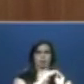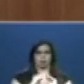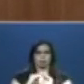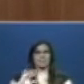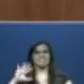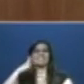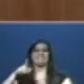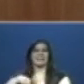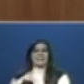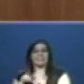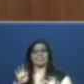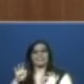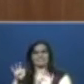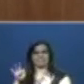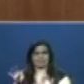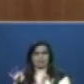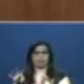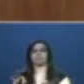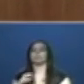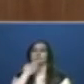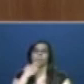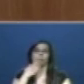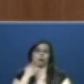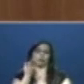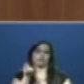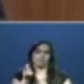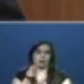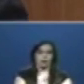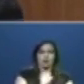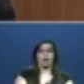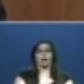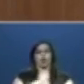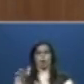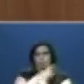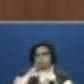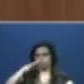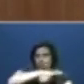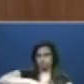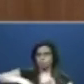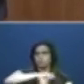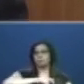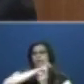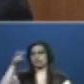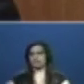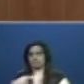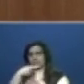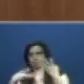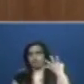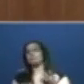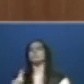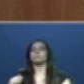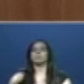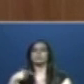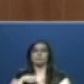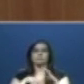social junto a las de renta de ciudadanía violencia de género servicios sociales y evaluación de impacto de género con la que nuestra comunidad desarrolla la reforma